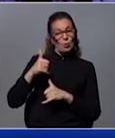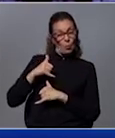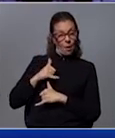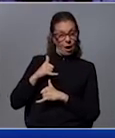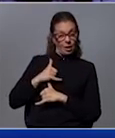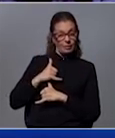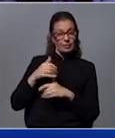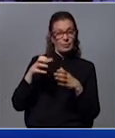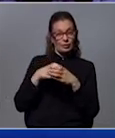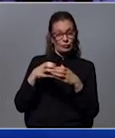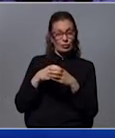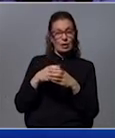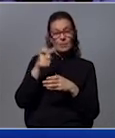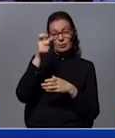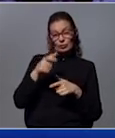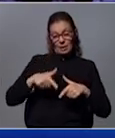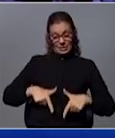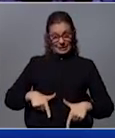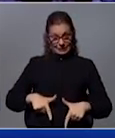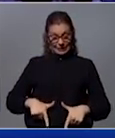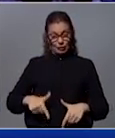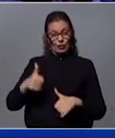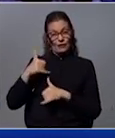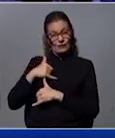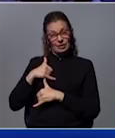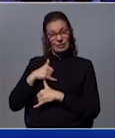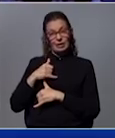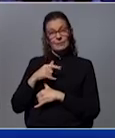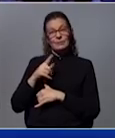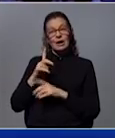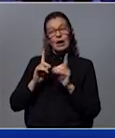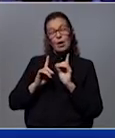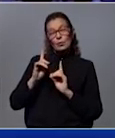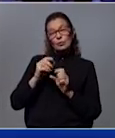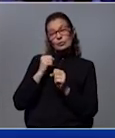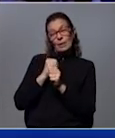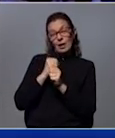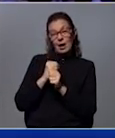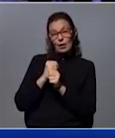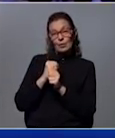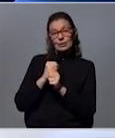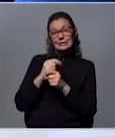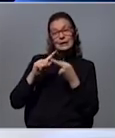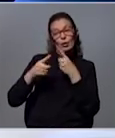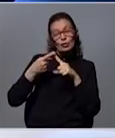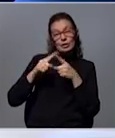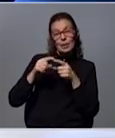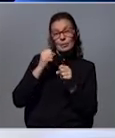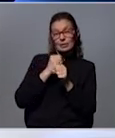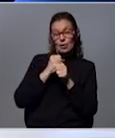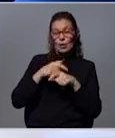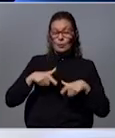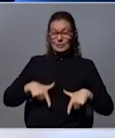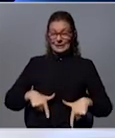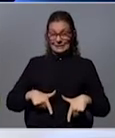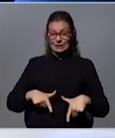con personal que hoy depende del ministerio de defensa que no dejaría de depender aunque a los efectos de su trabajo estaría coordinada esa labor por el ministerio